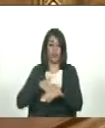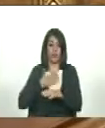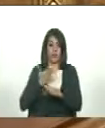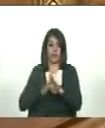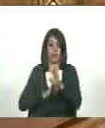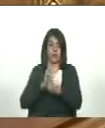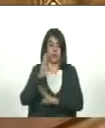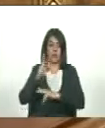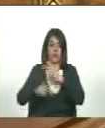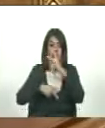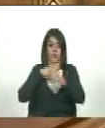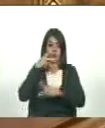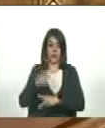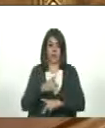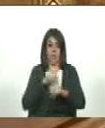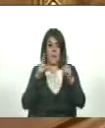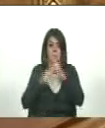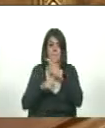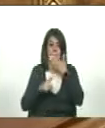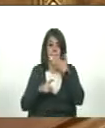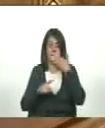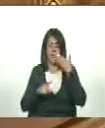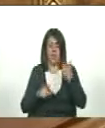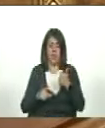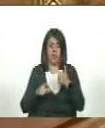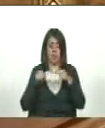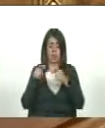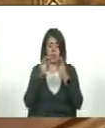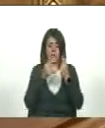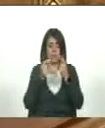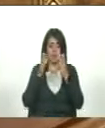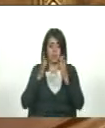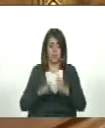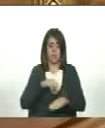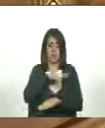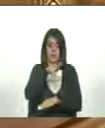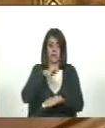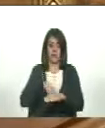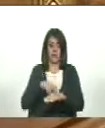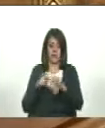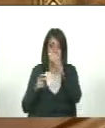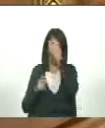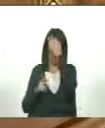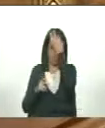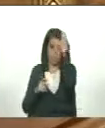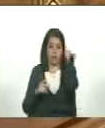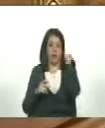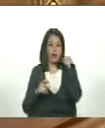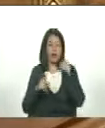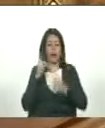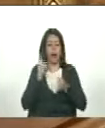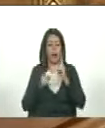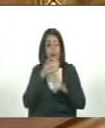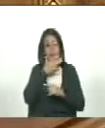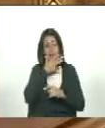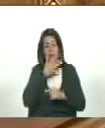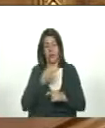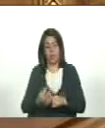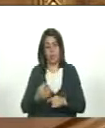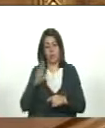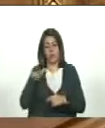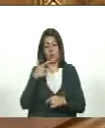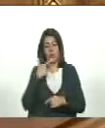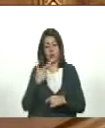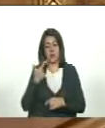ir a ese proceso de recuperación sostenida de la economía nacional. Porque a veces es muy fácil, cuando